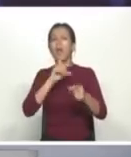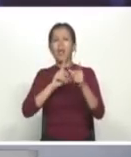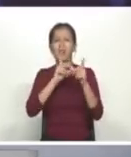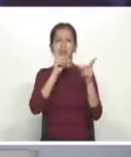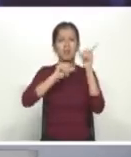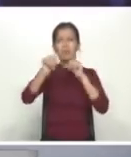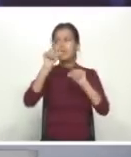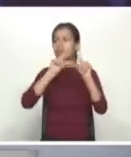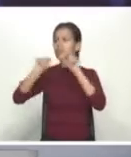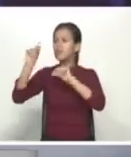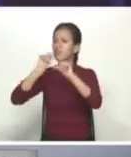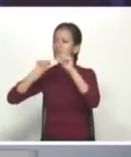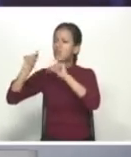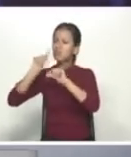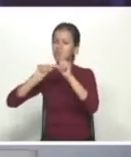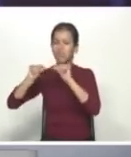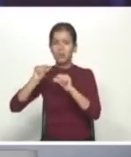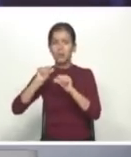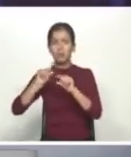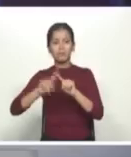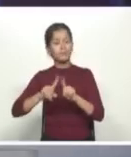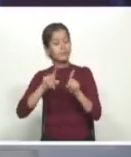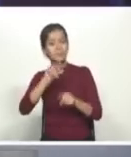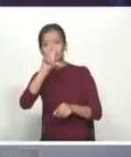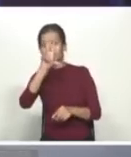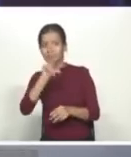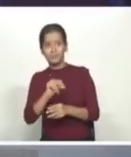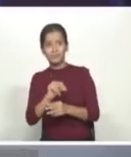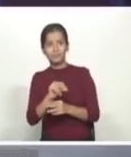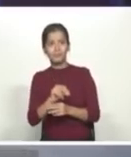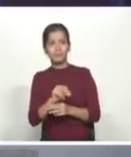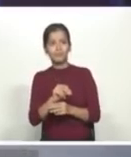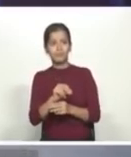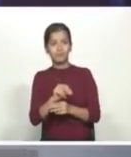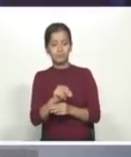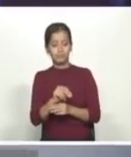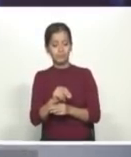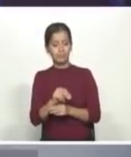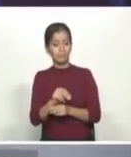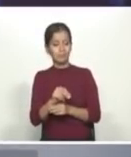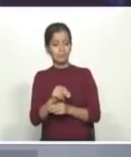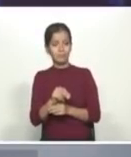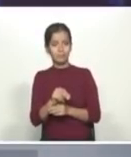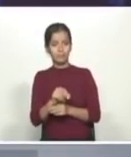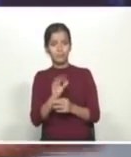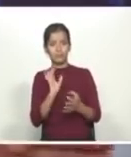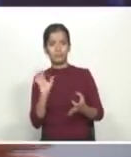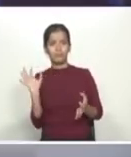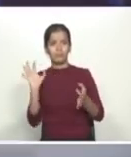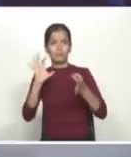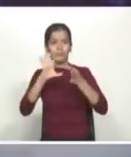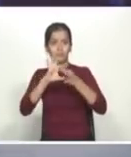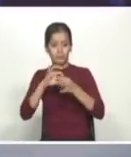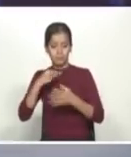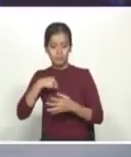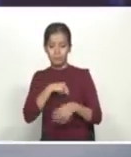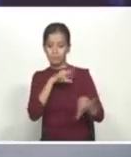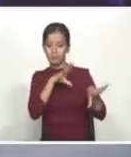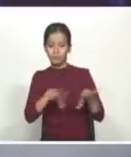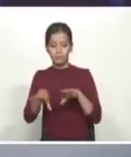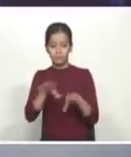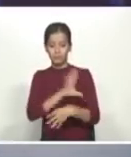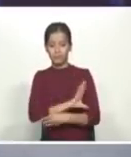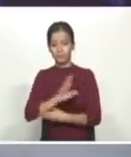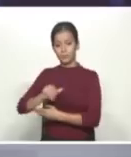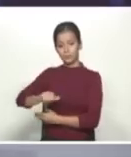a la difamación del talento que los mía, pero no un acto que vincule a esa clase corrupta que tiene